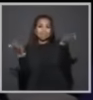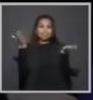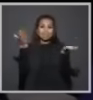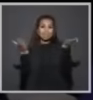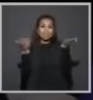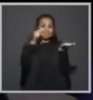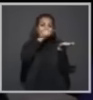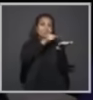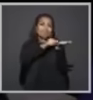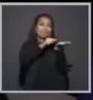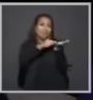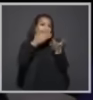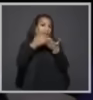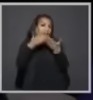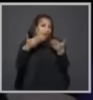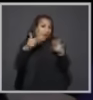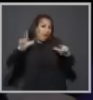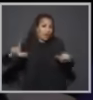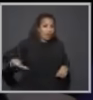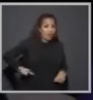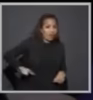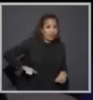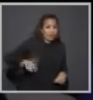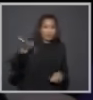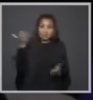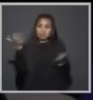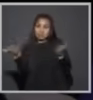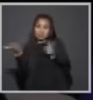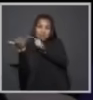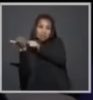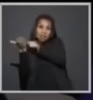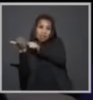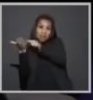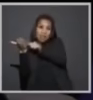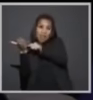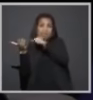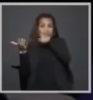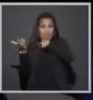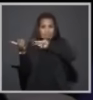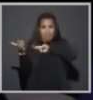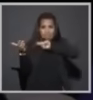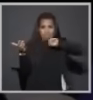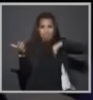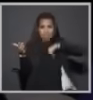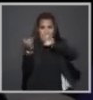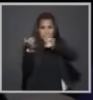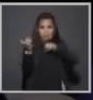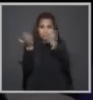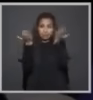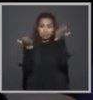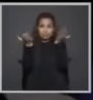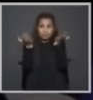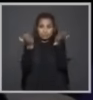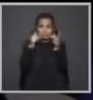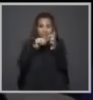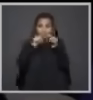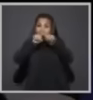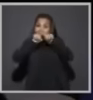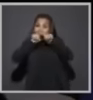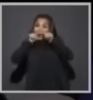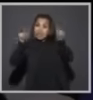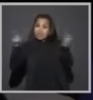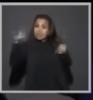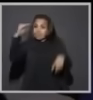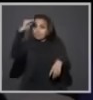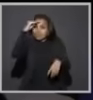y los adversarios nuestros con lo que nosotros planteamos, una diferencia de